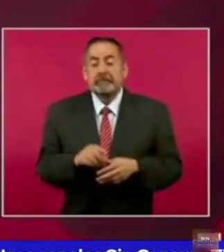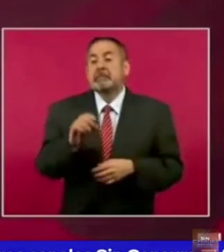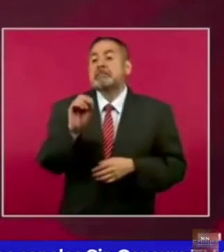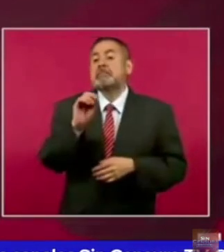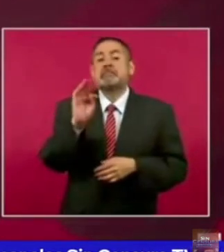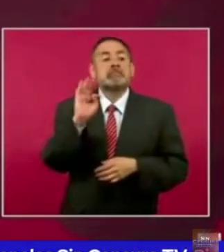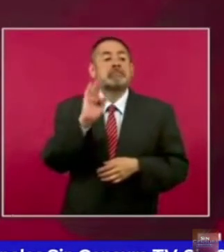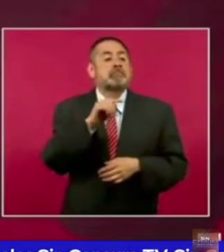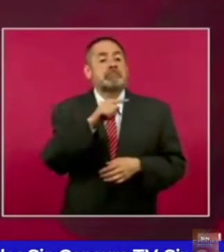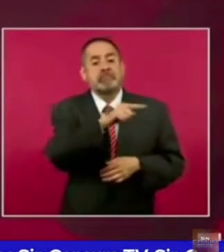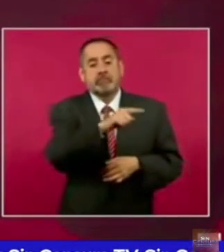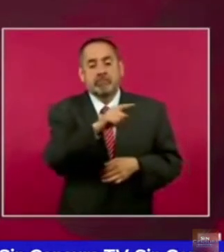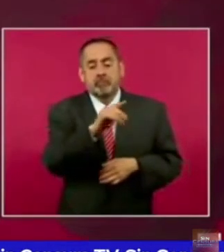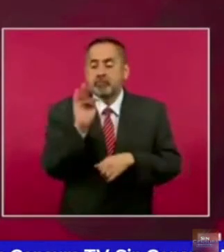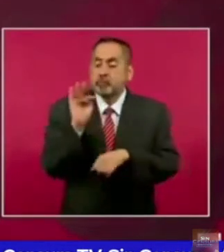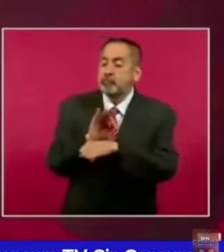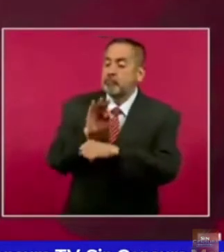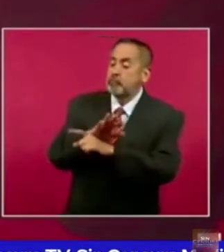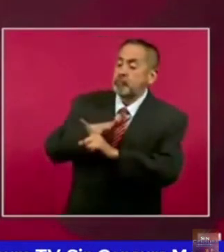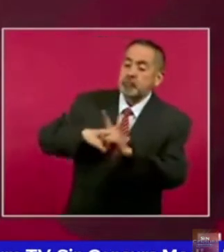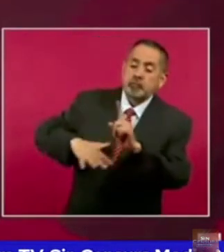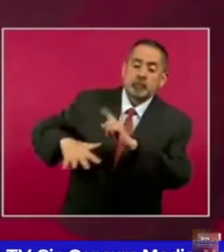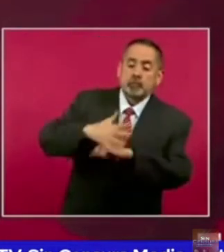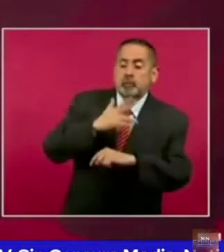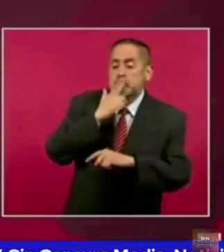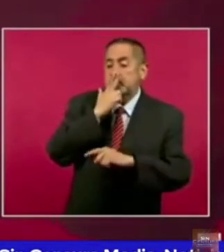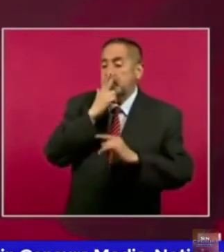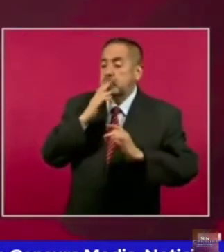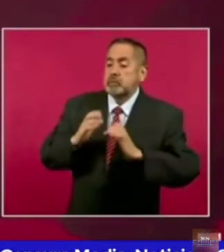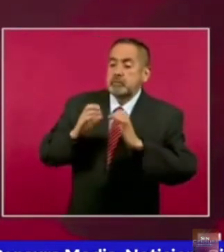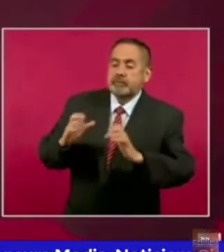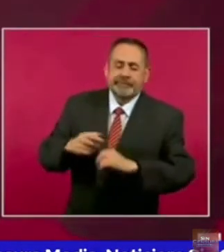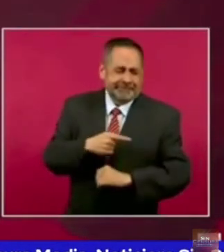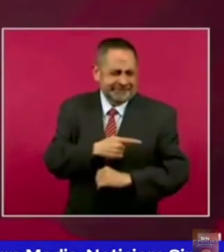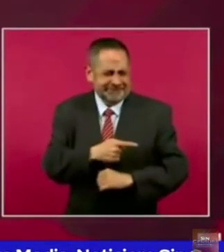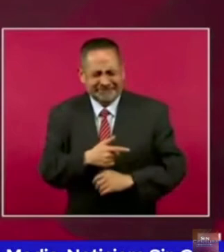supuestos defensores del medio ambiente,